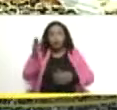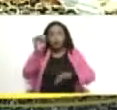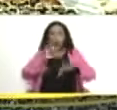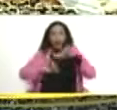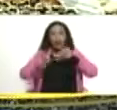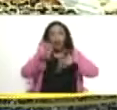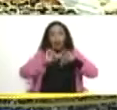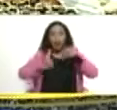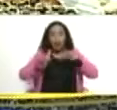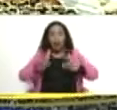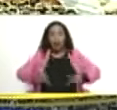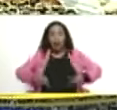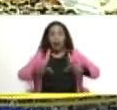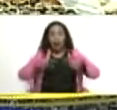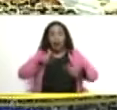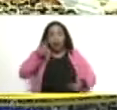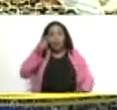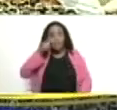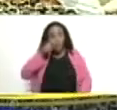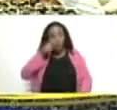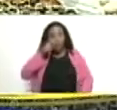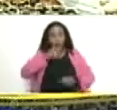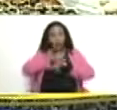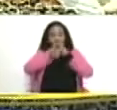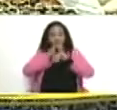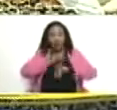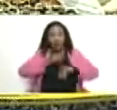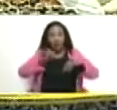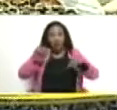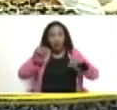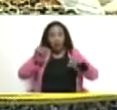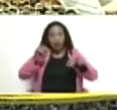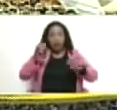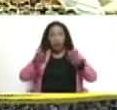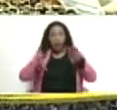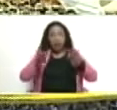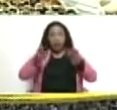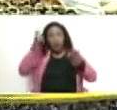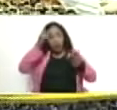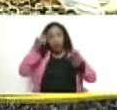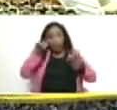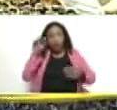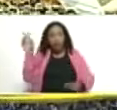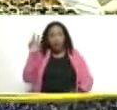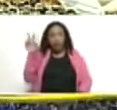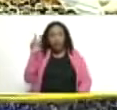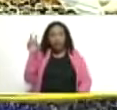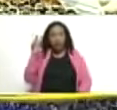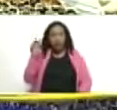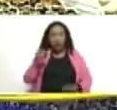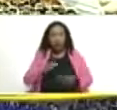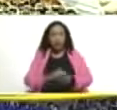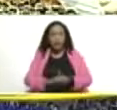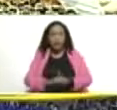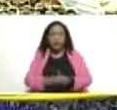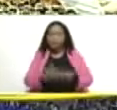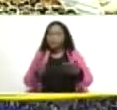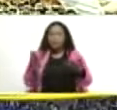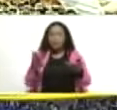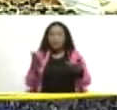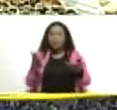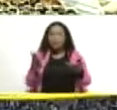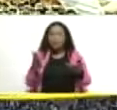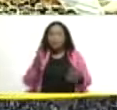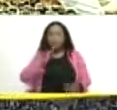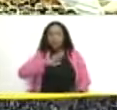de la vida, la seguridad, la felicidad, la estabilidad del pueblo de Venezuela, que es